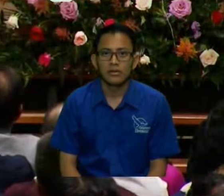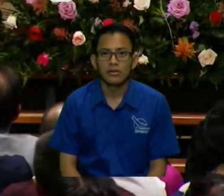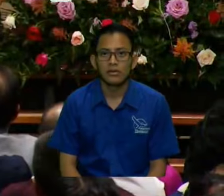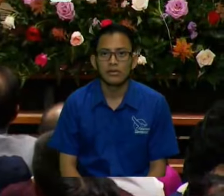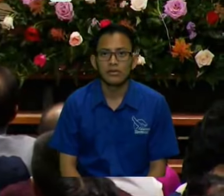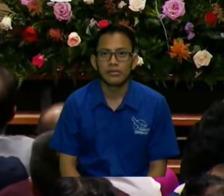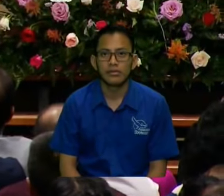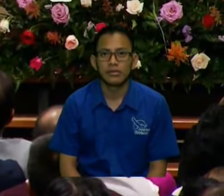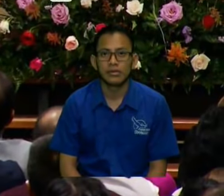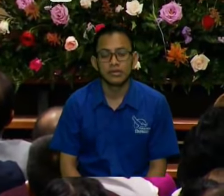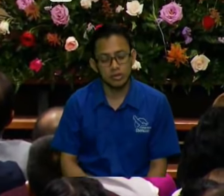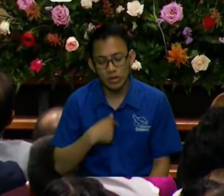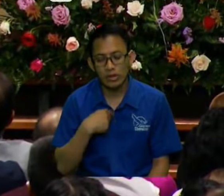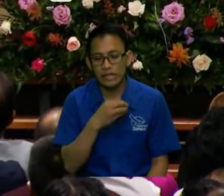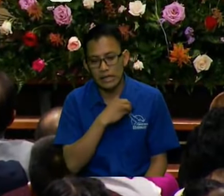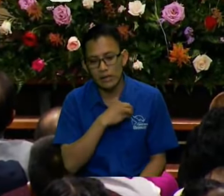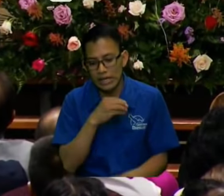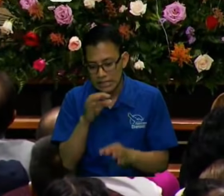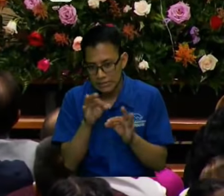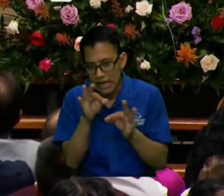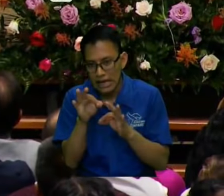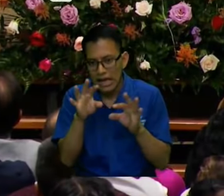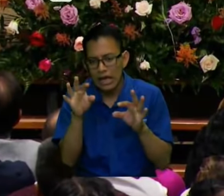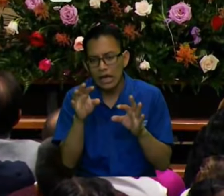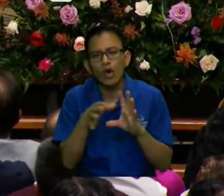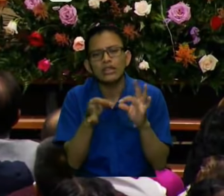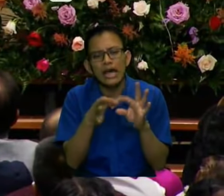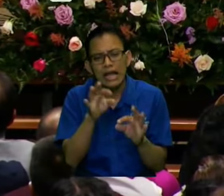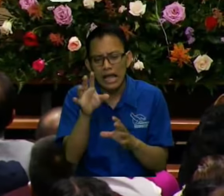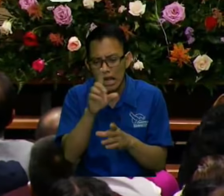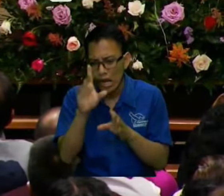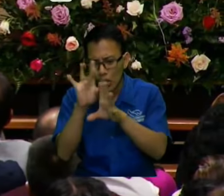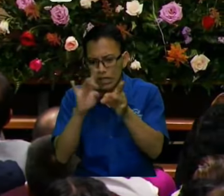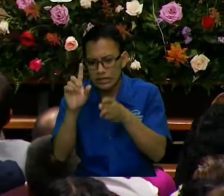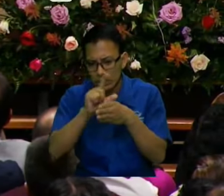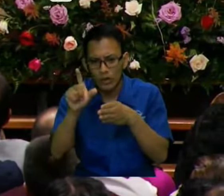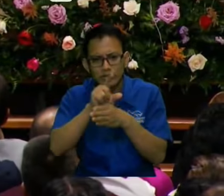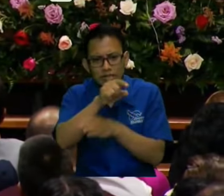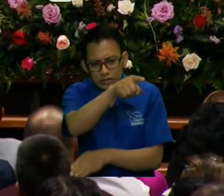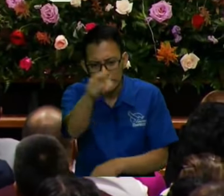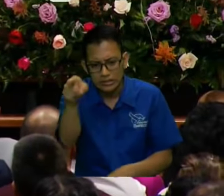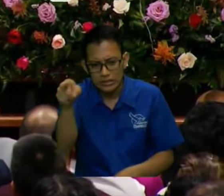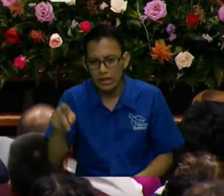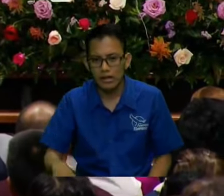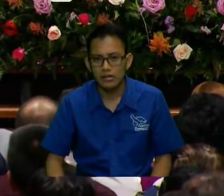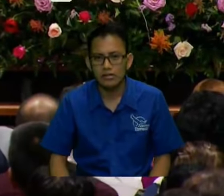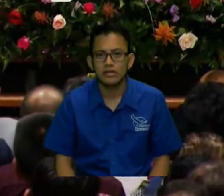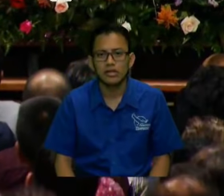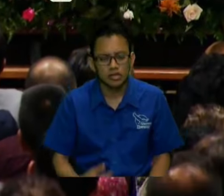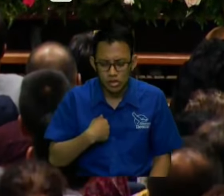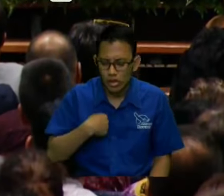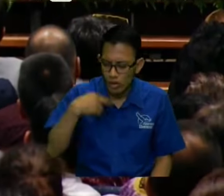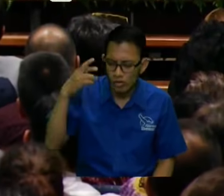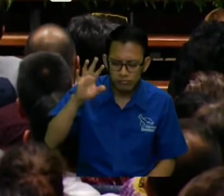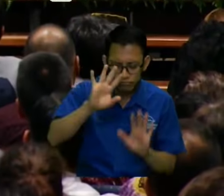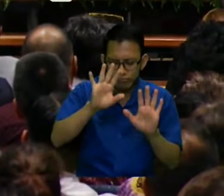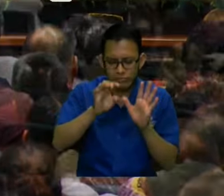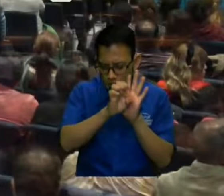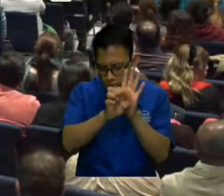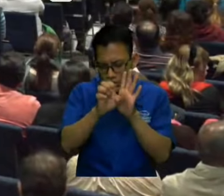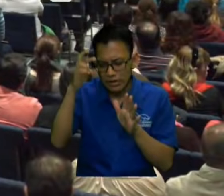Pero sí le voy a decir algunas cosas que sí las he verificado. Otra vez, hermano Vero. Mire, pues, yo me recuerdo que en